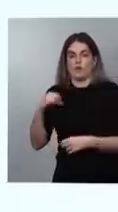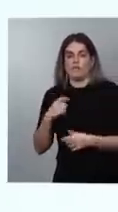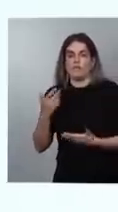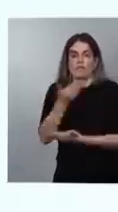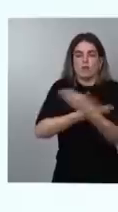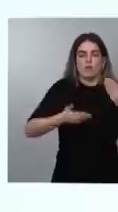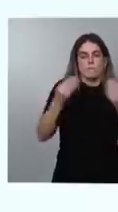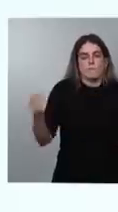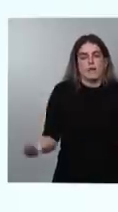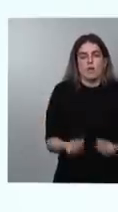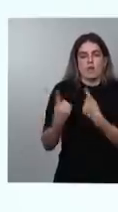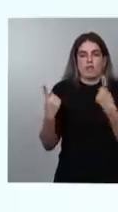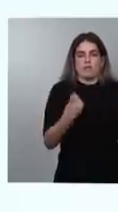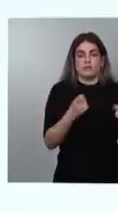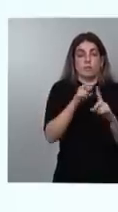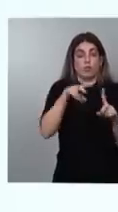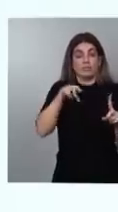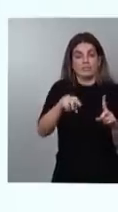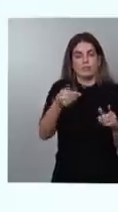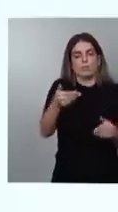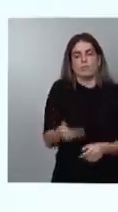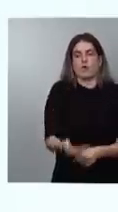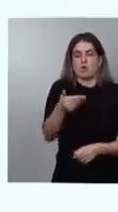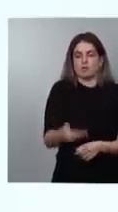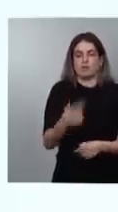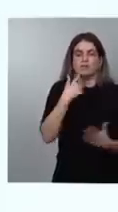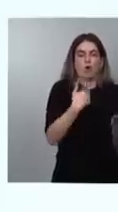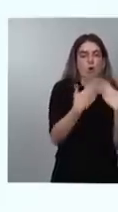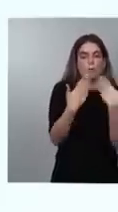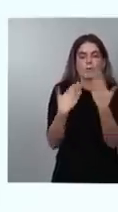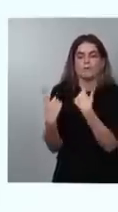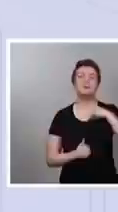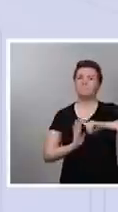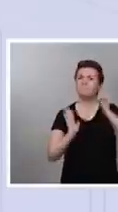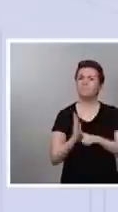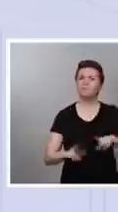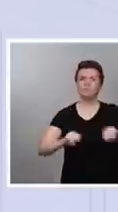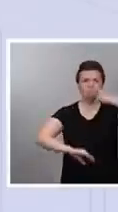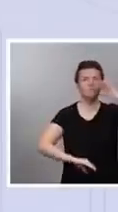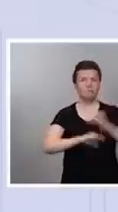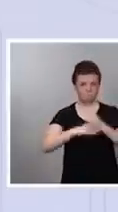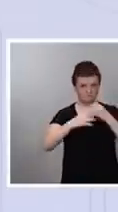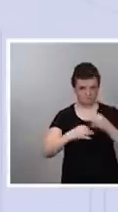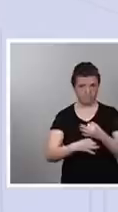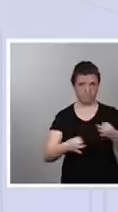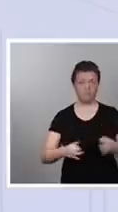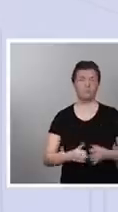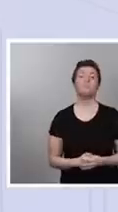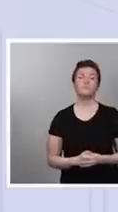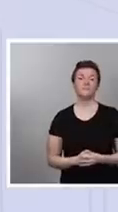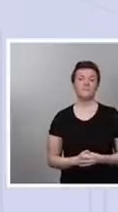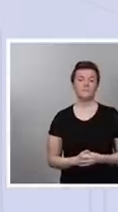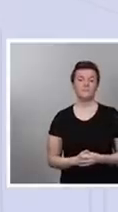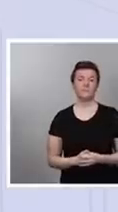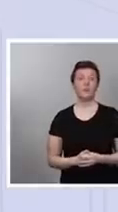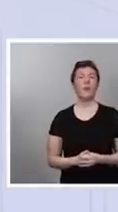un auténtico pliego de cargos contra los que quieren destruir la Constitución, contra los que están destruyendo España y cómo